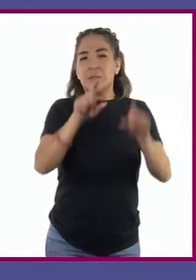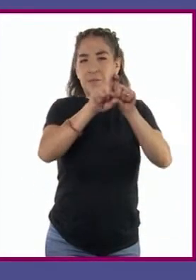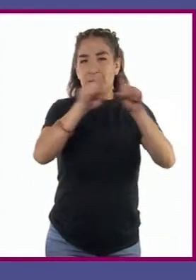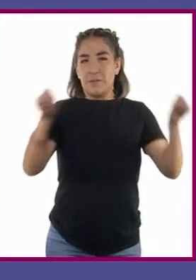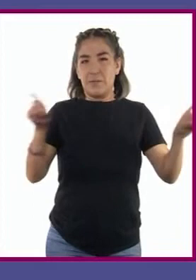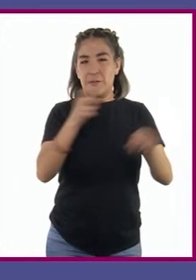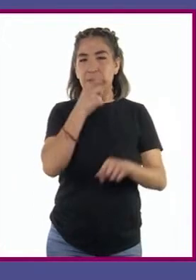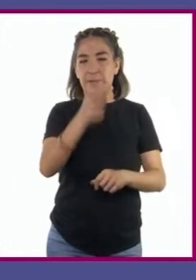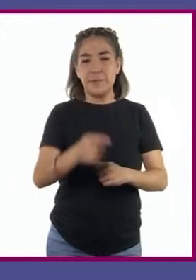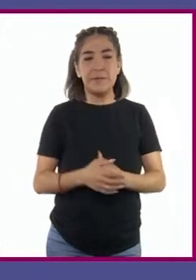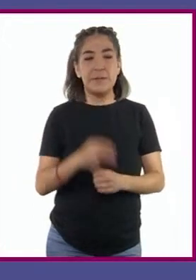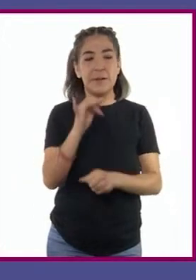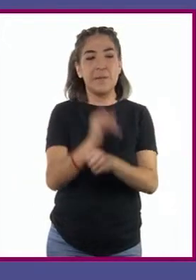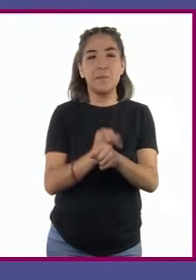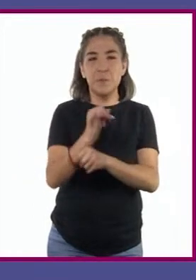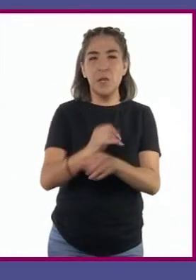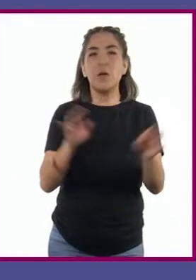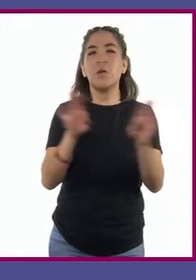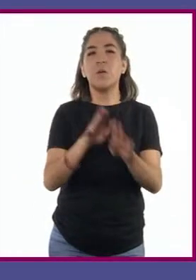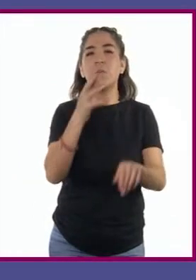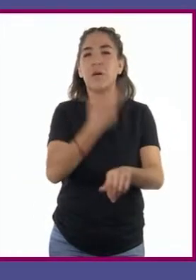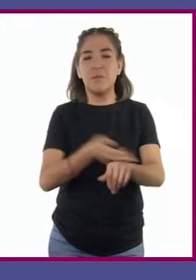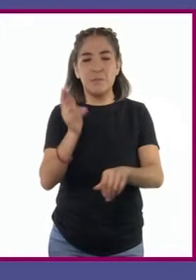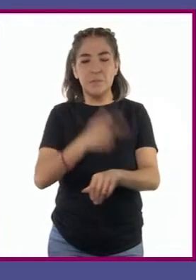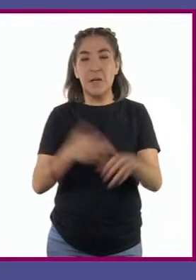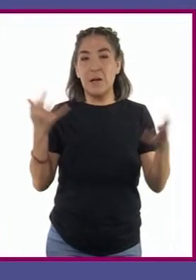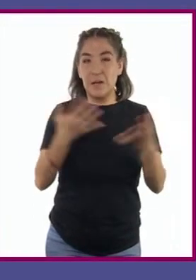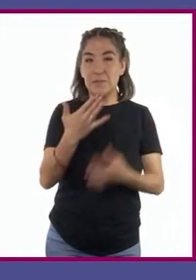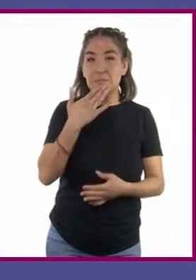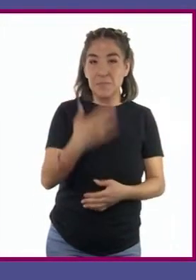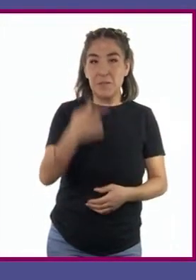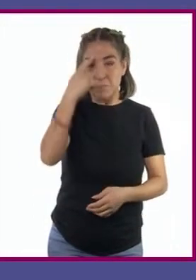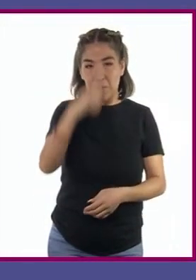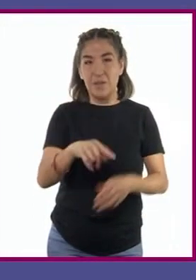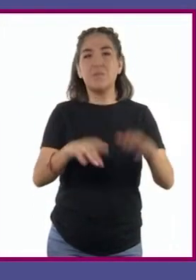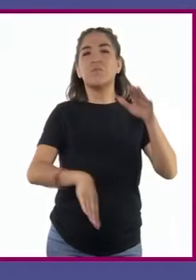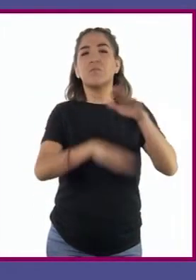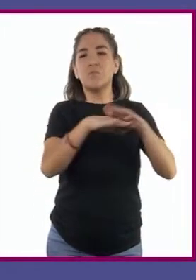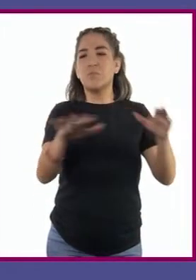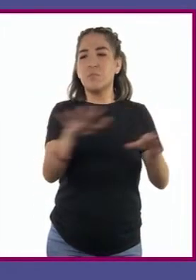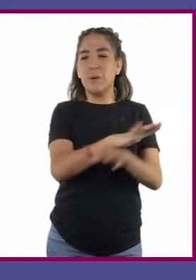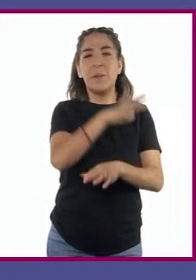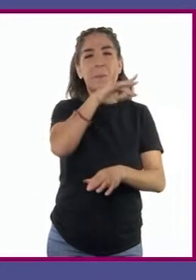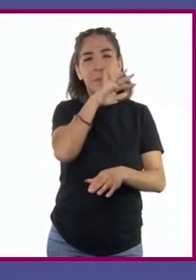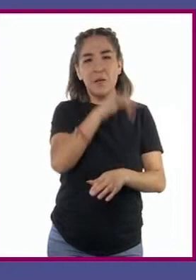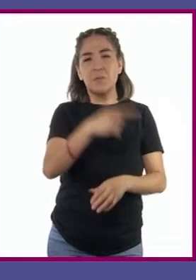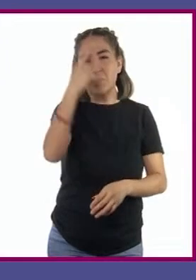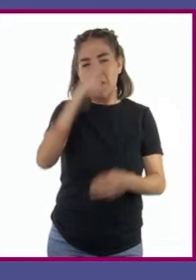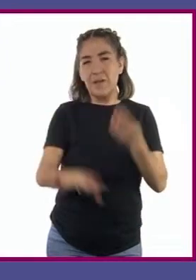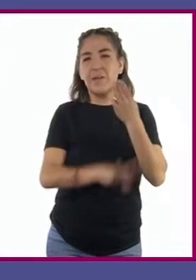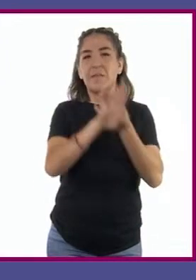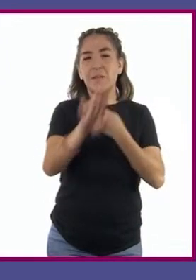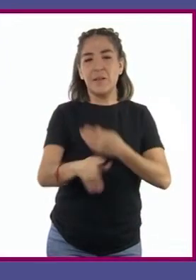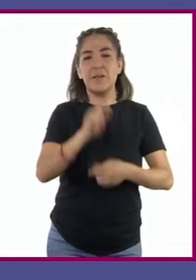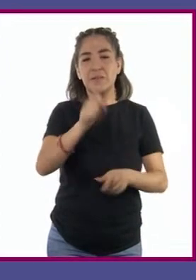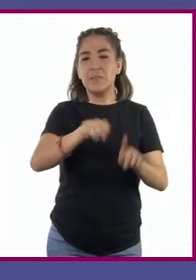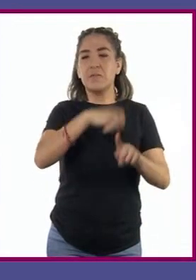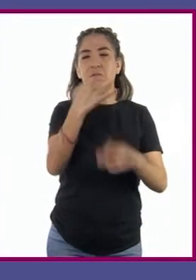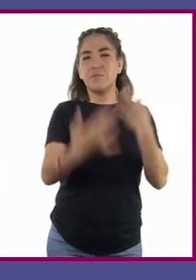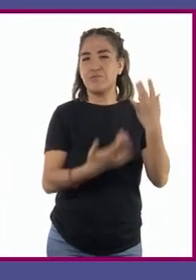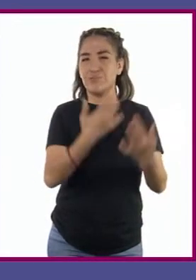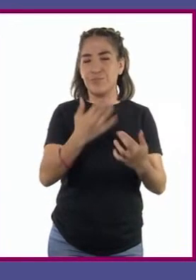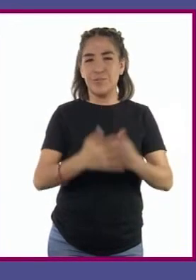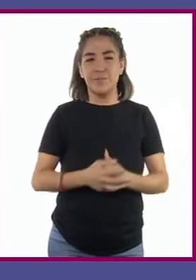dice: investigar y gestionar si es viable el desarrollo de un relleno sanitario para evitar la